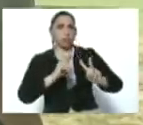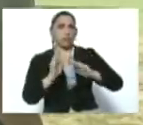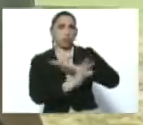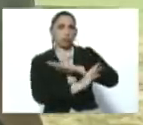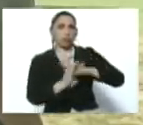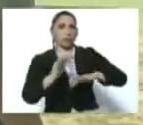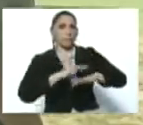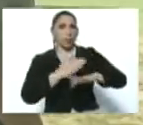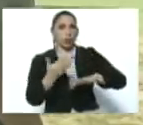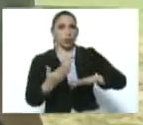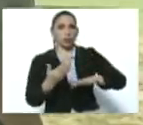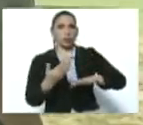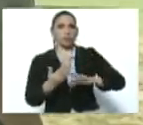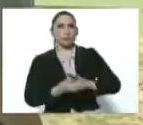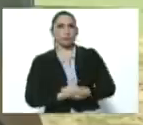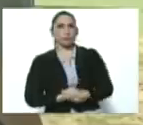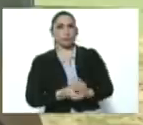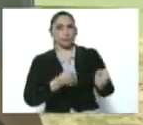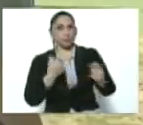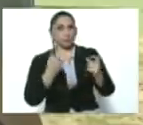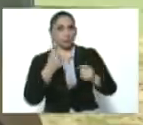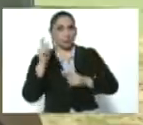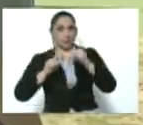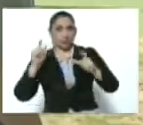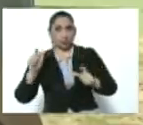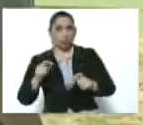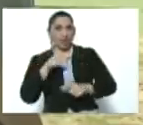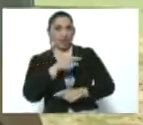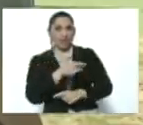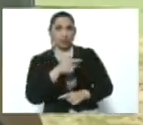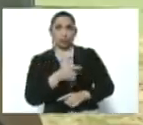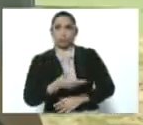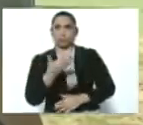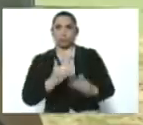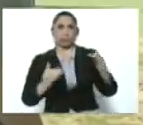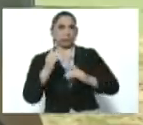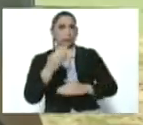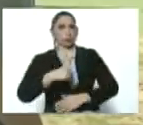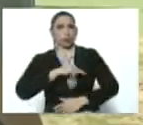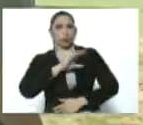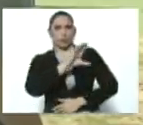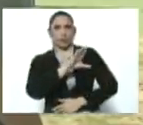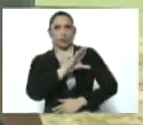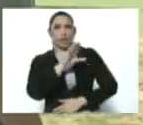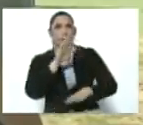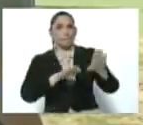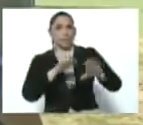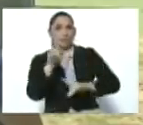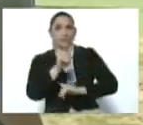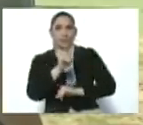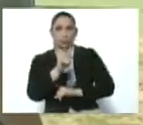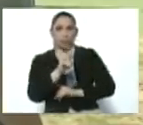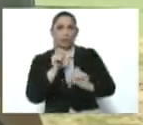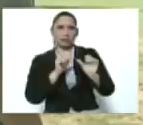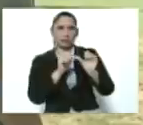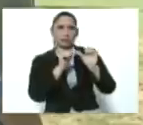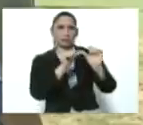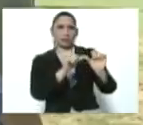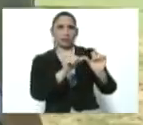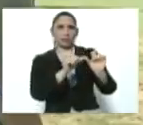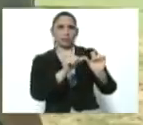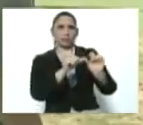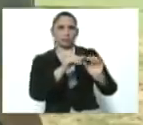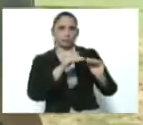porque el vector de importados es el vector que está predominando en nuestro país a pesar que venezuela sigue manteniendo